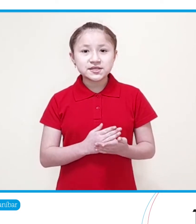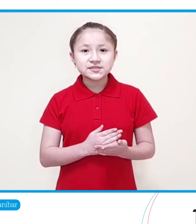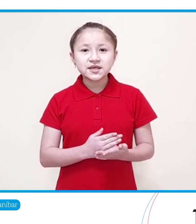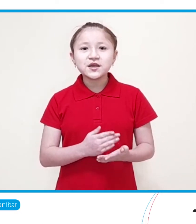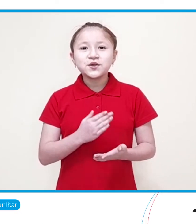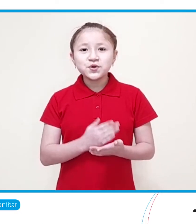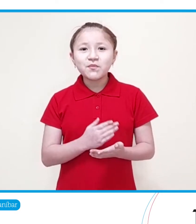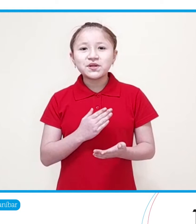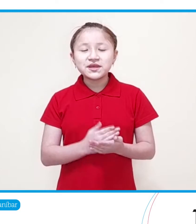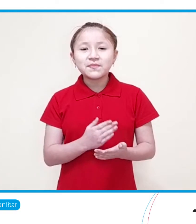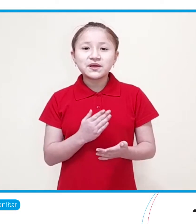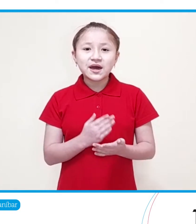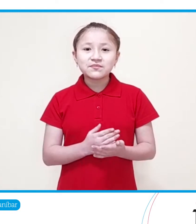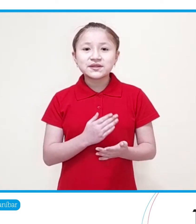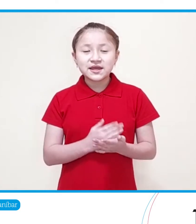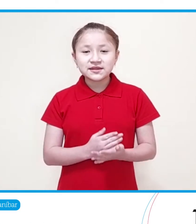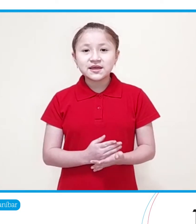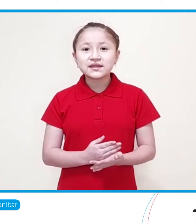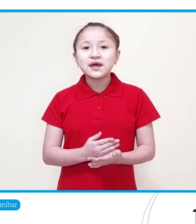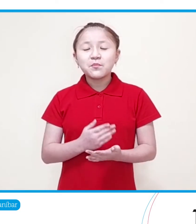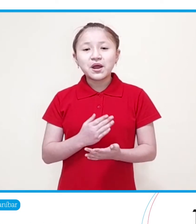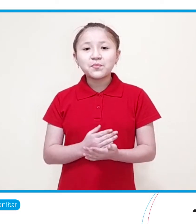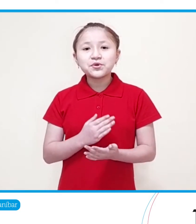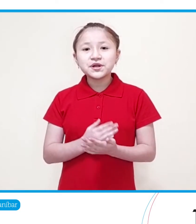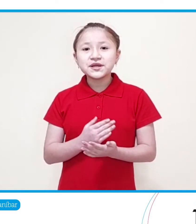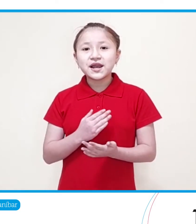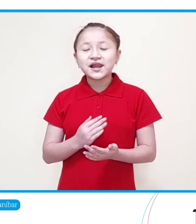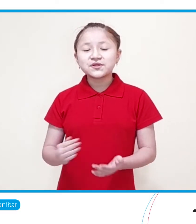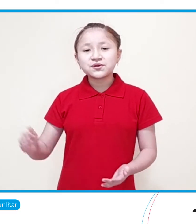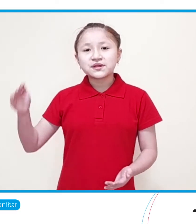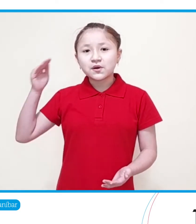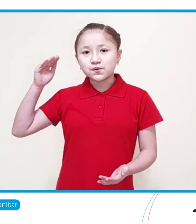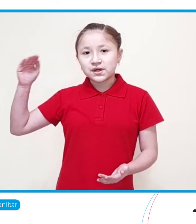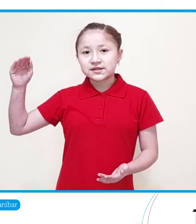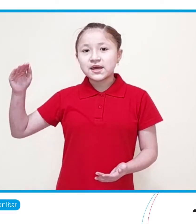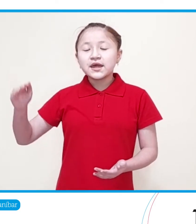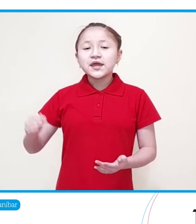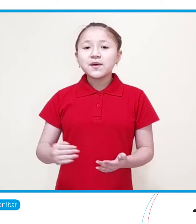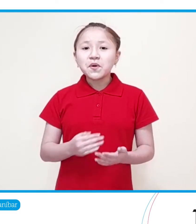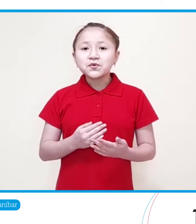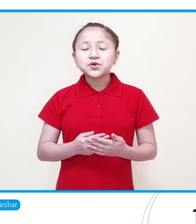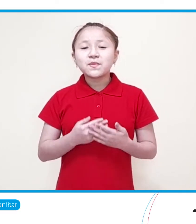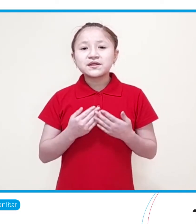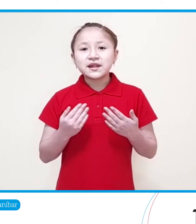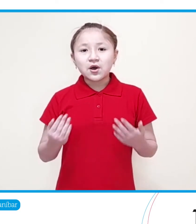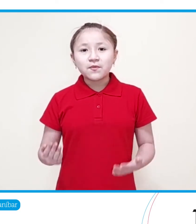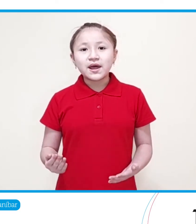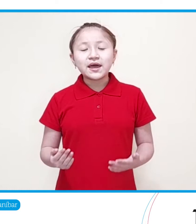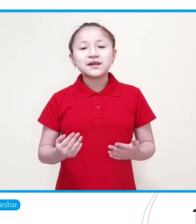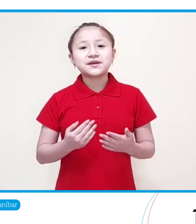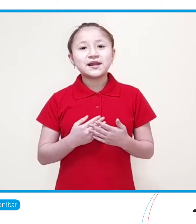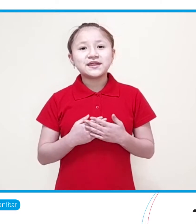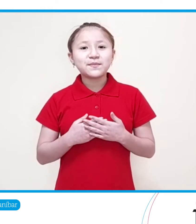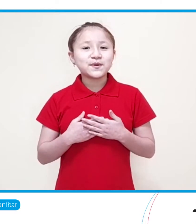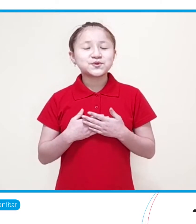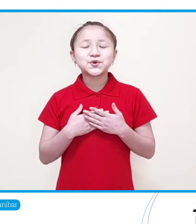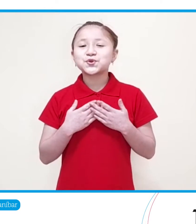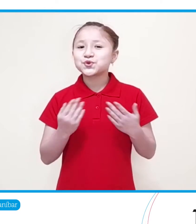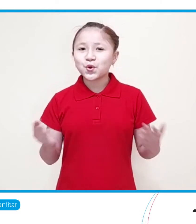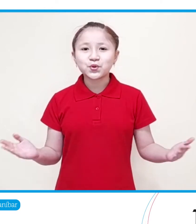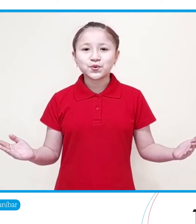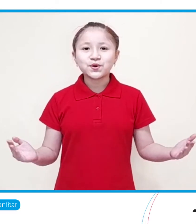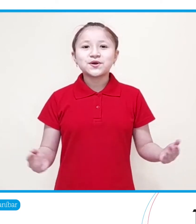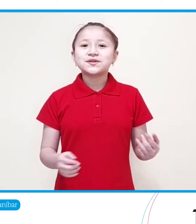Carol Sensei, yo aprendí a aplicar más técnicas para poder llegar a las notas agudas. ¿Qué me gustó más de la obra? En realidad me